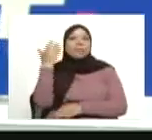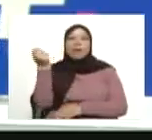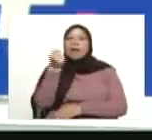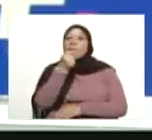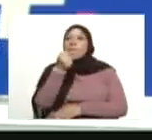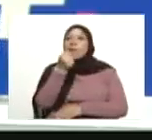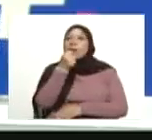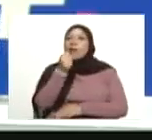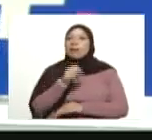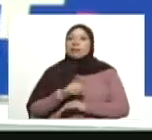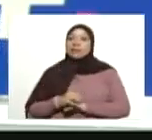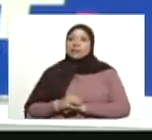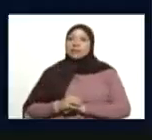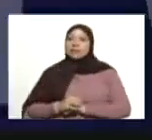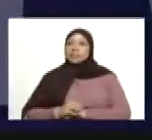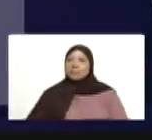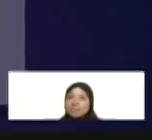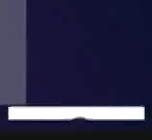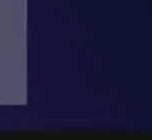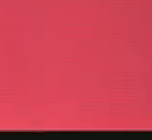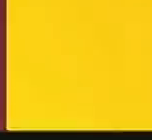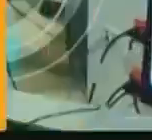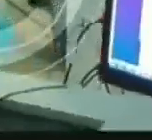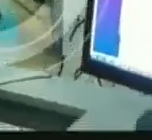Jocelyn, bienvenida.